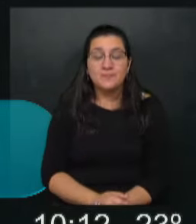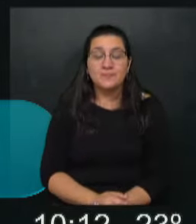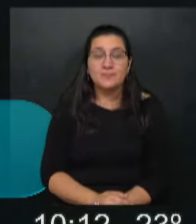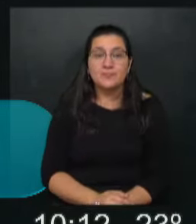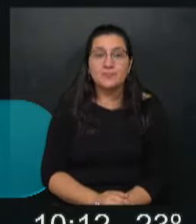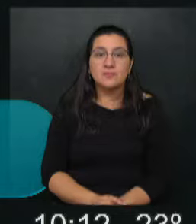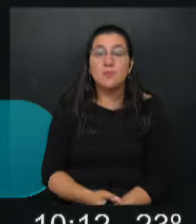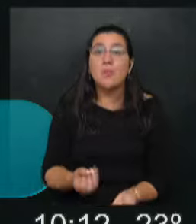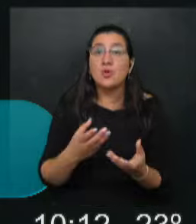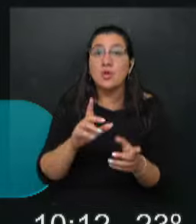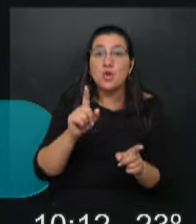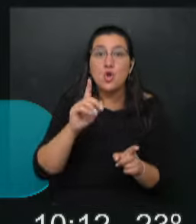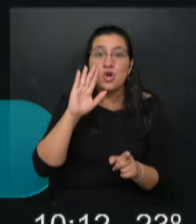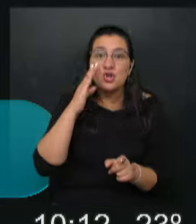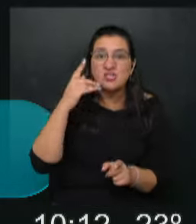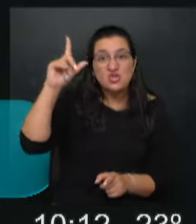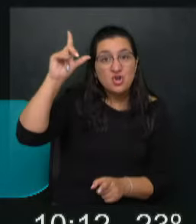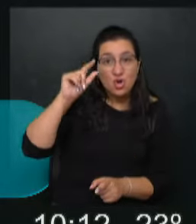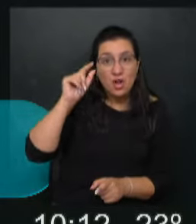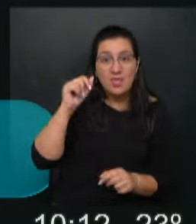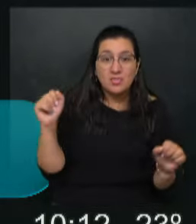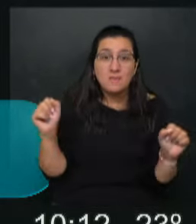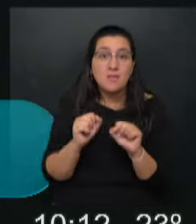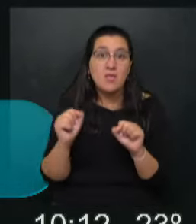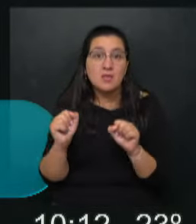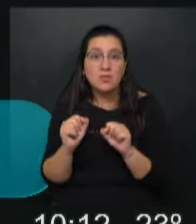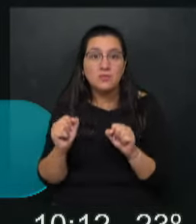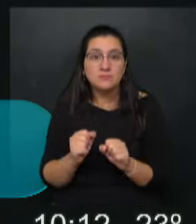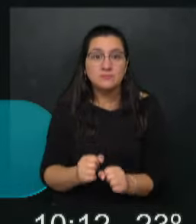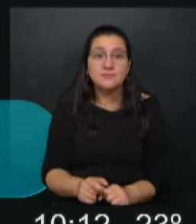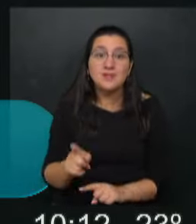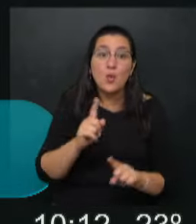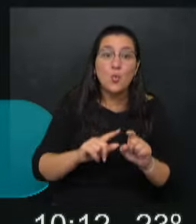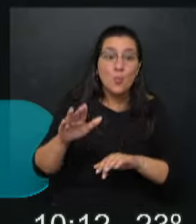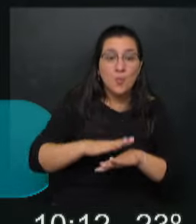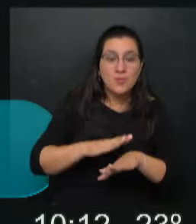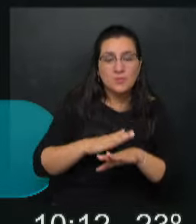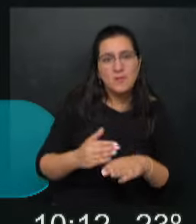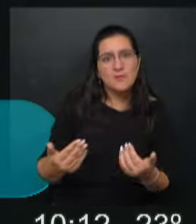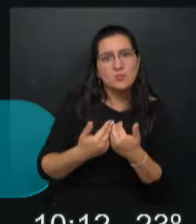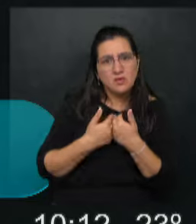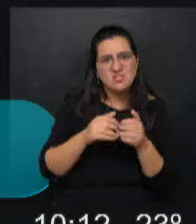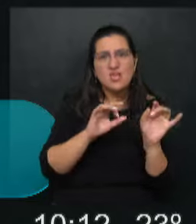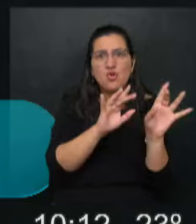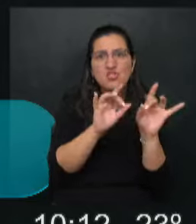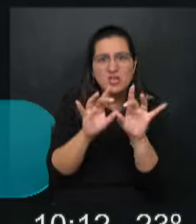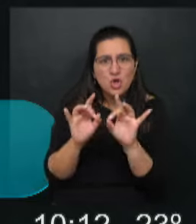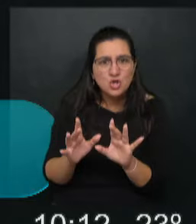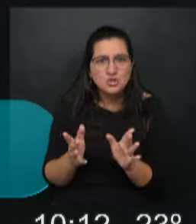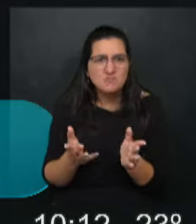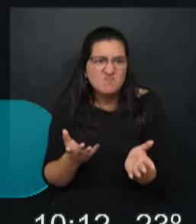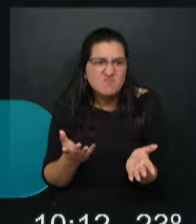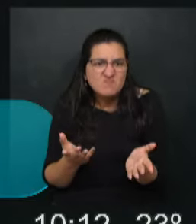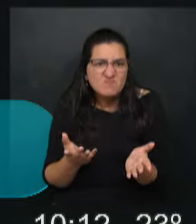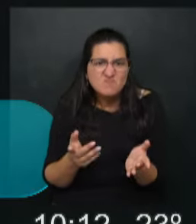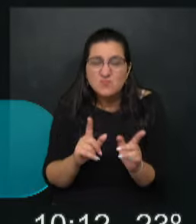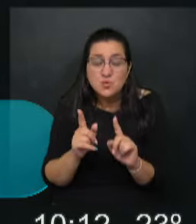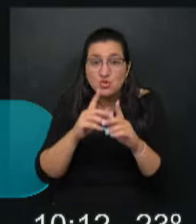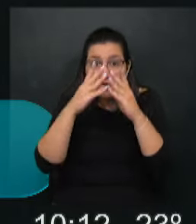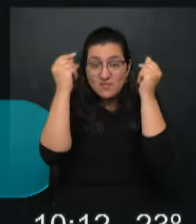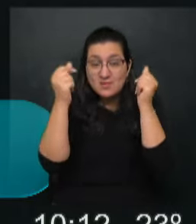el desconocimiento, con la ignorancia, con el miedo. En algunos momentos me han preguntado si es contagioso. O sea, no te olvides que